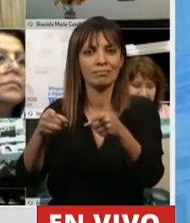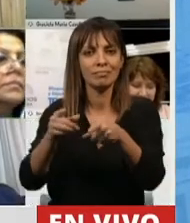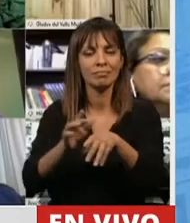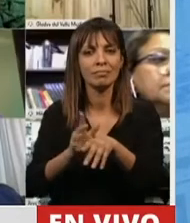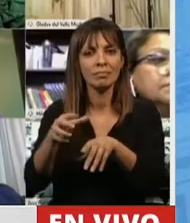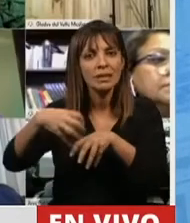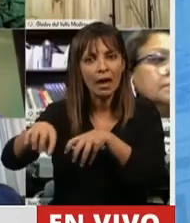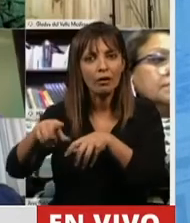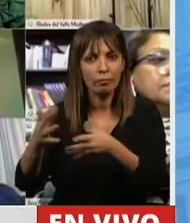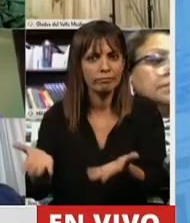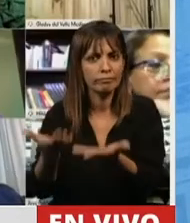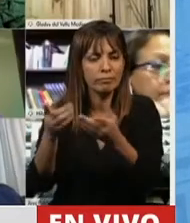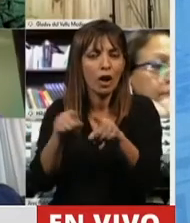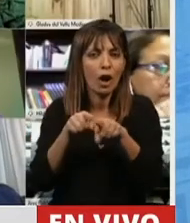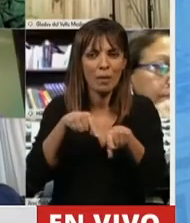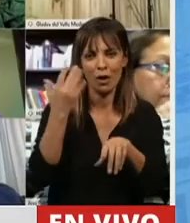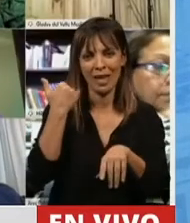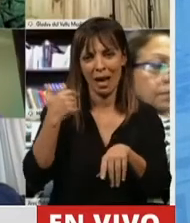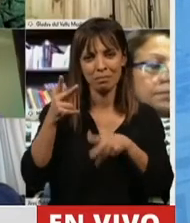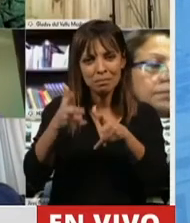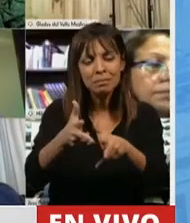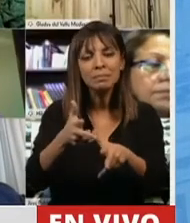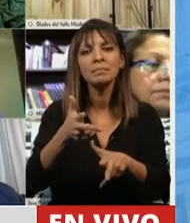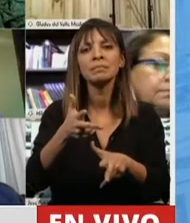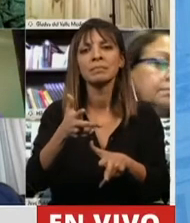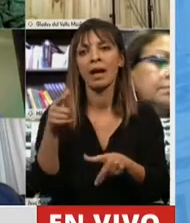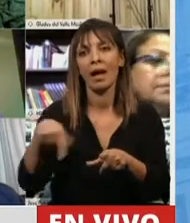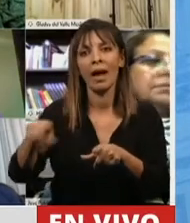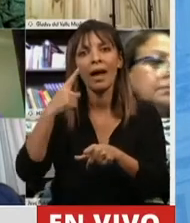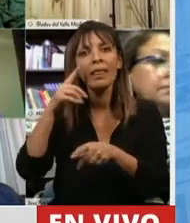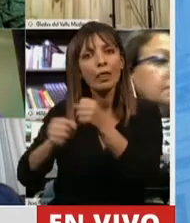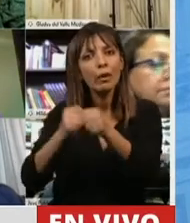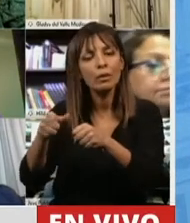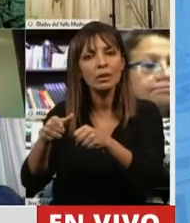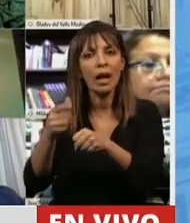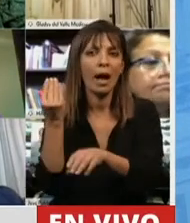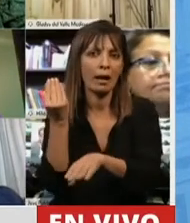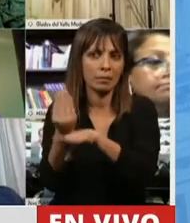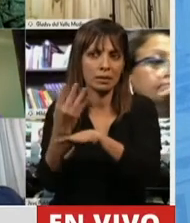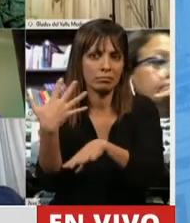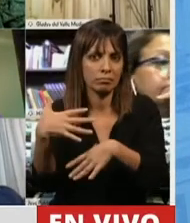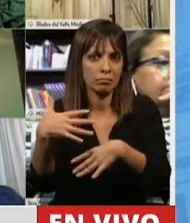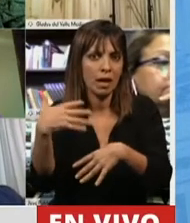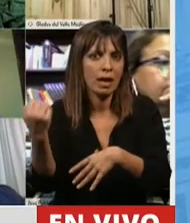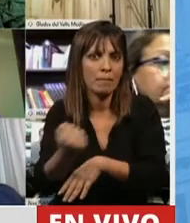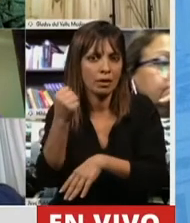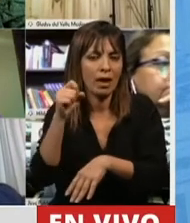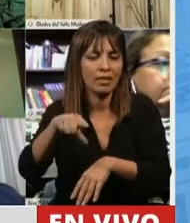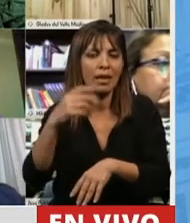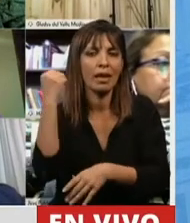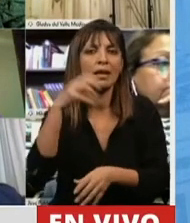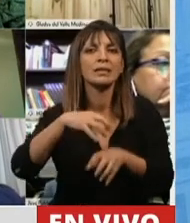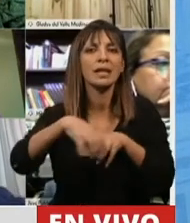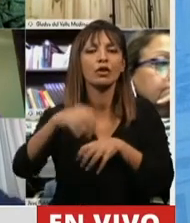de esta industria, como se dijo acá, representa una parte importante de la economía